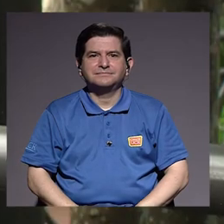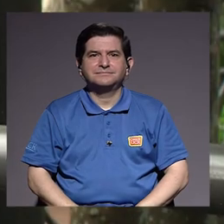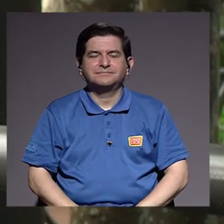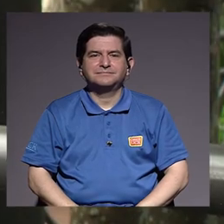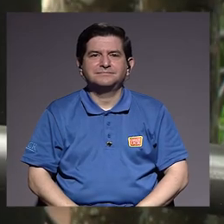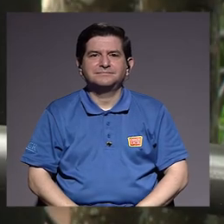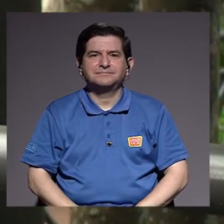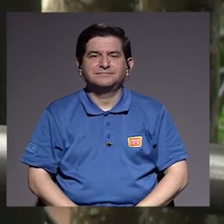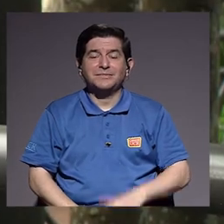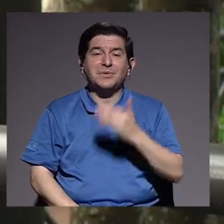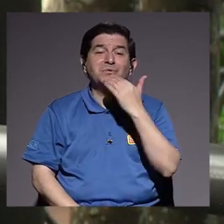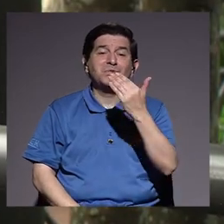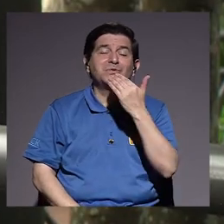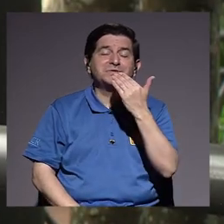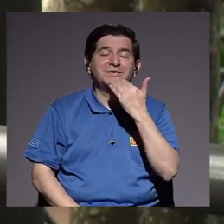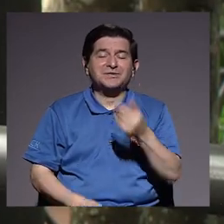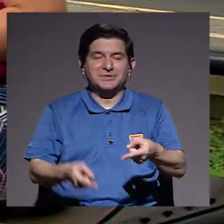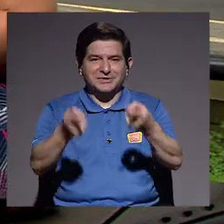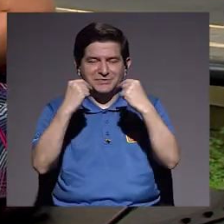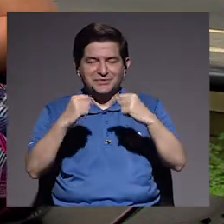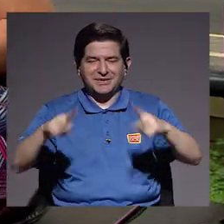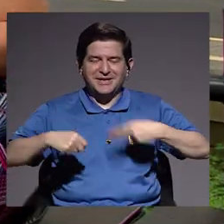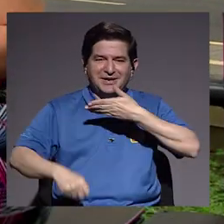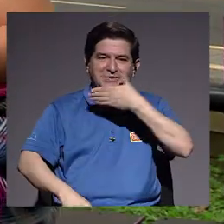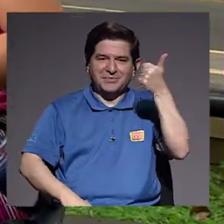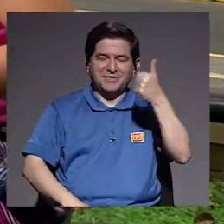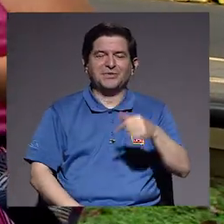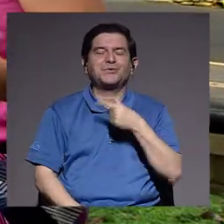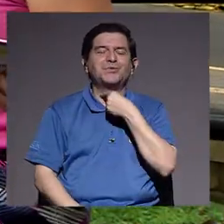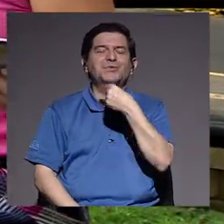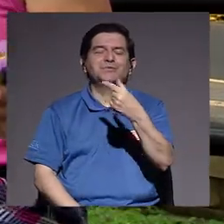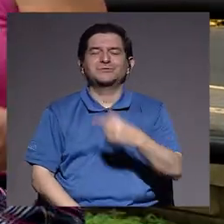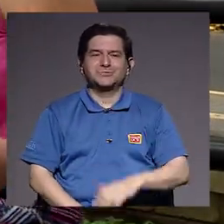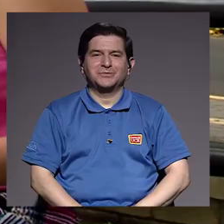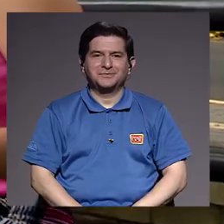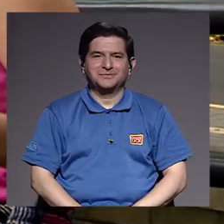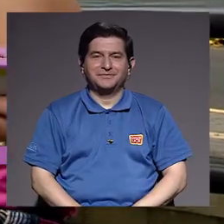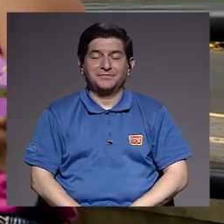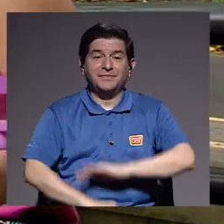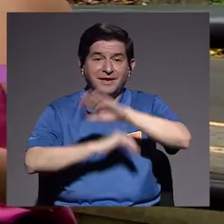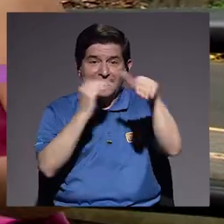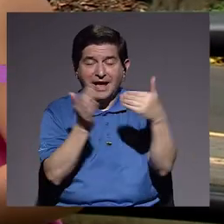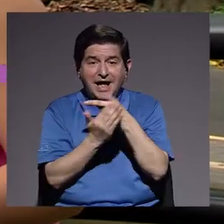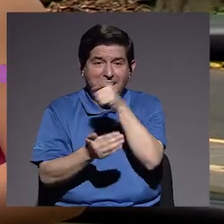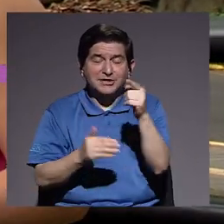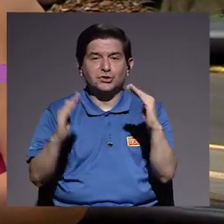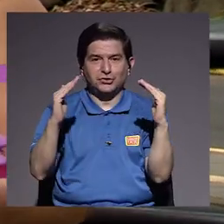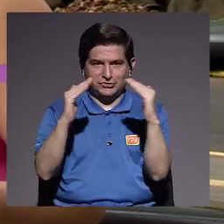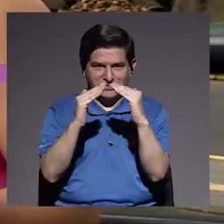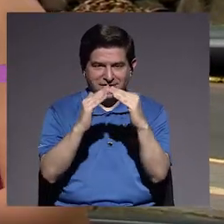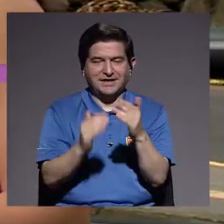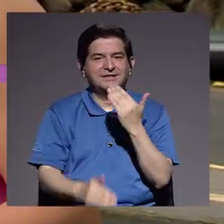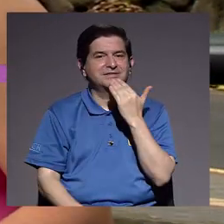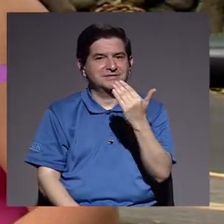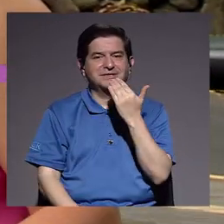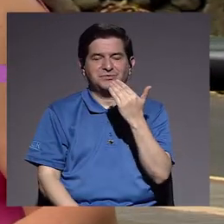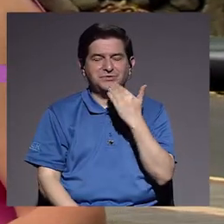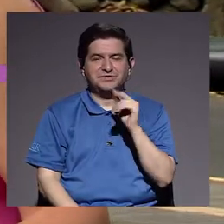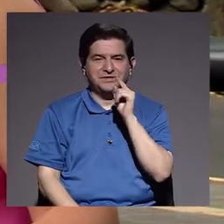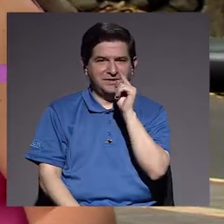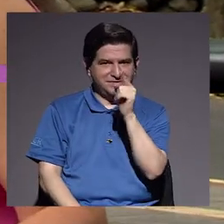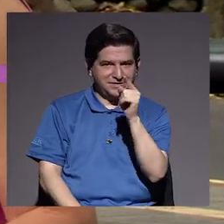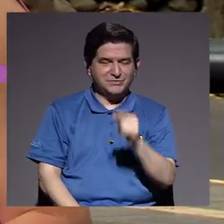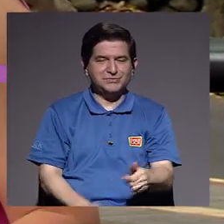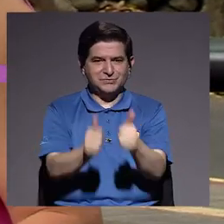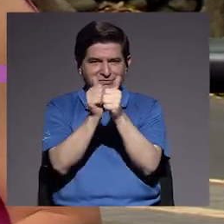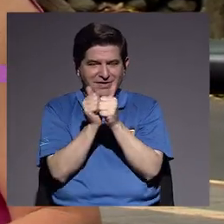haber estado. Con mucho gusto. Un placer. Sí. Gracias. A todos en casa, les agradecemos por haber estado con nosotros el día